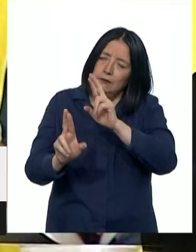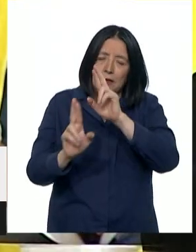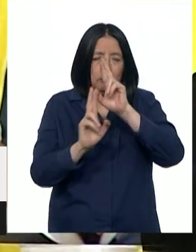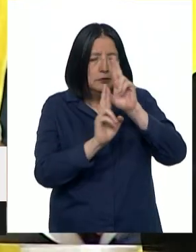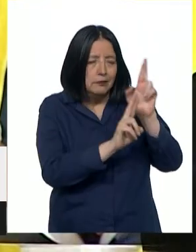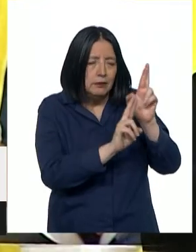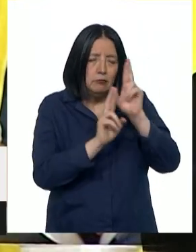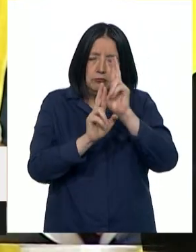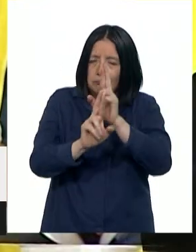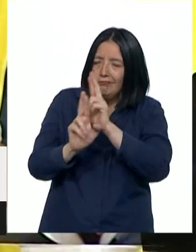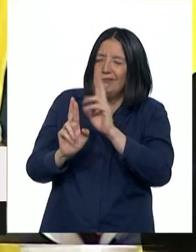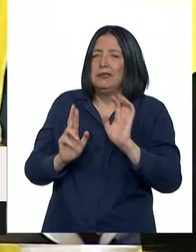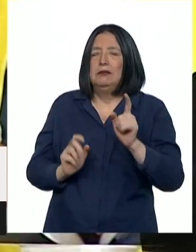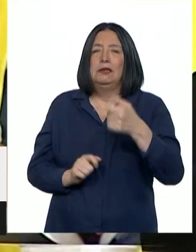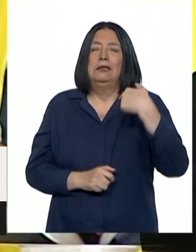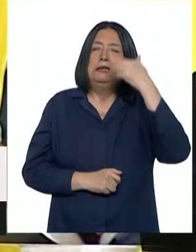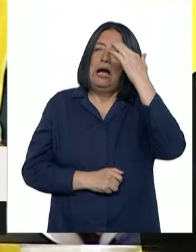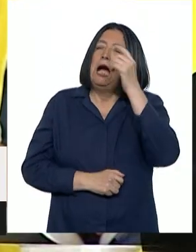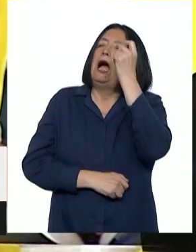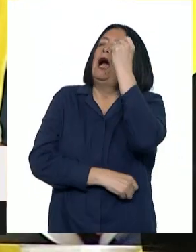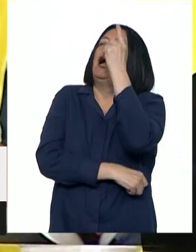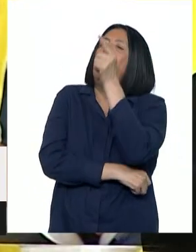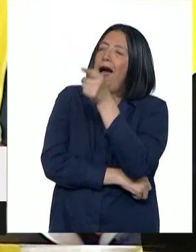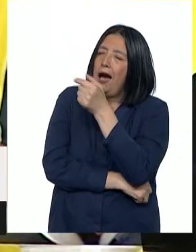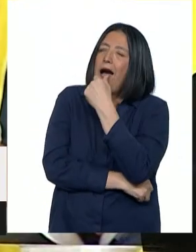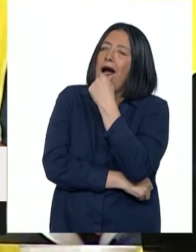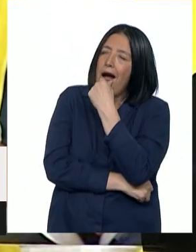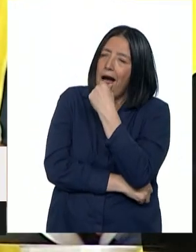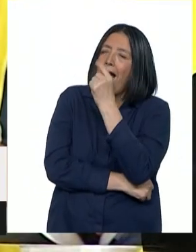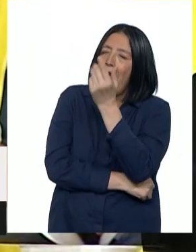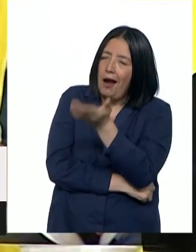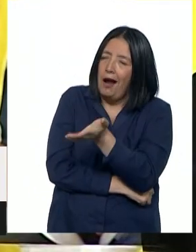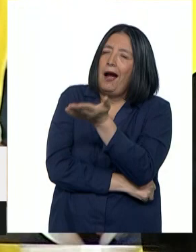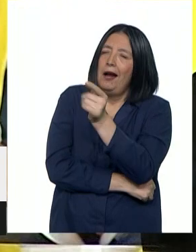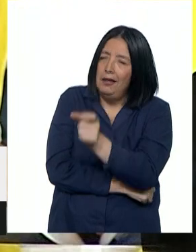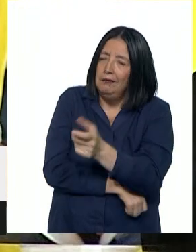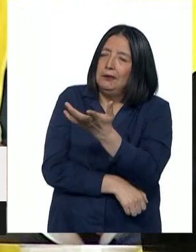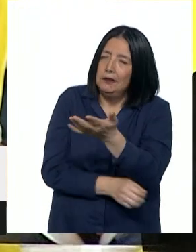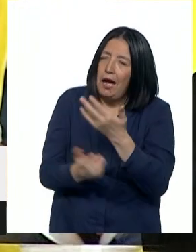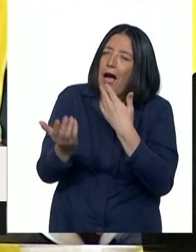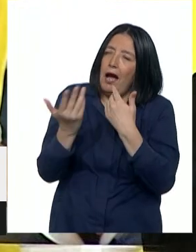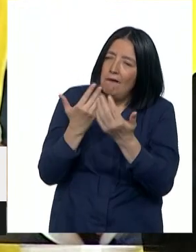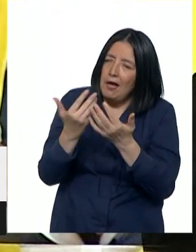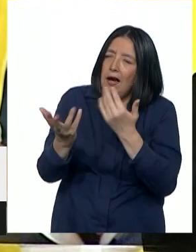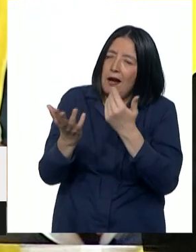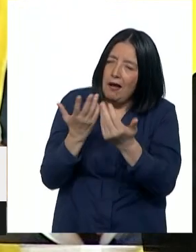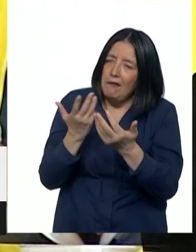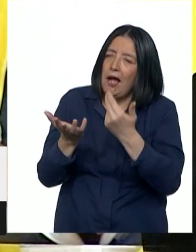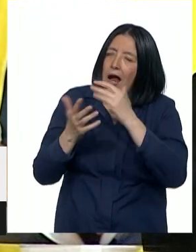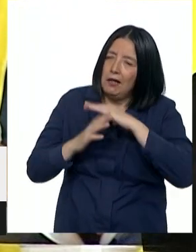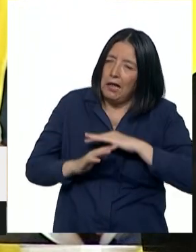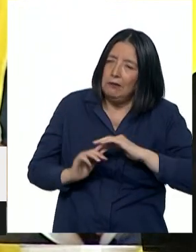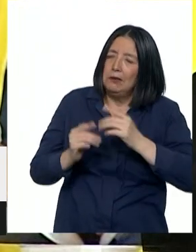mutuo, el saber entender y conversar de manera hermanada.